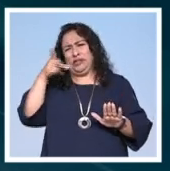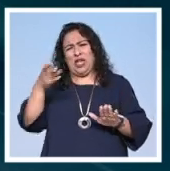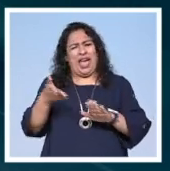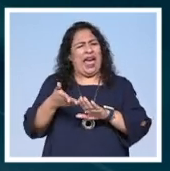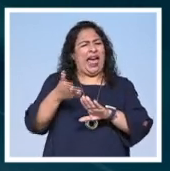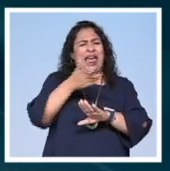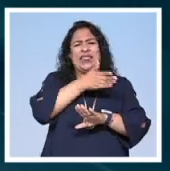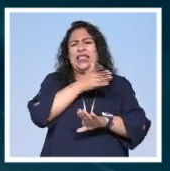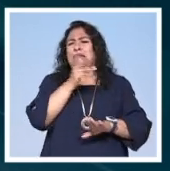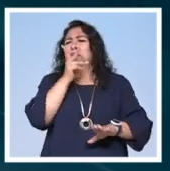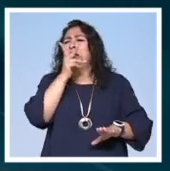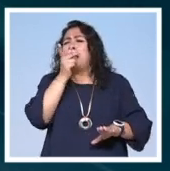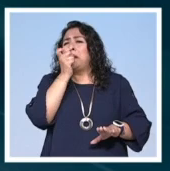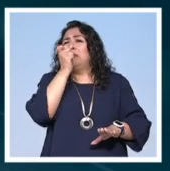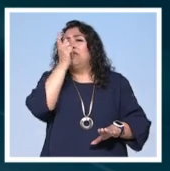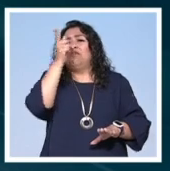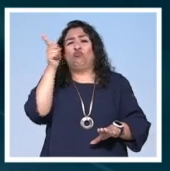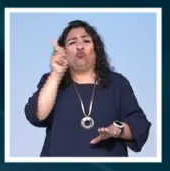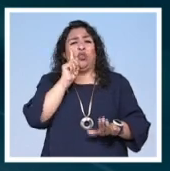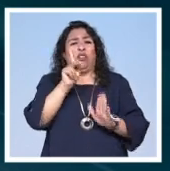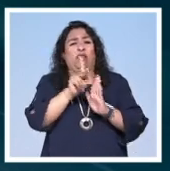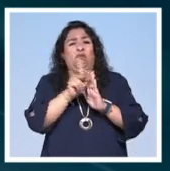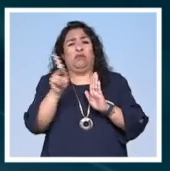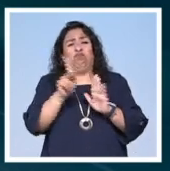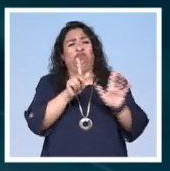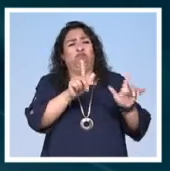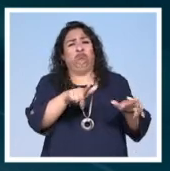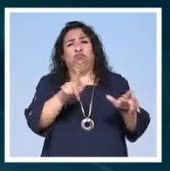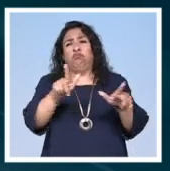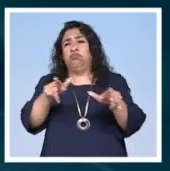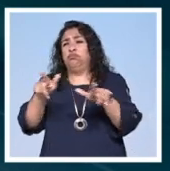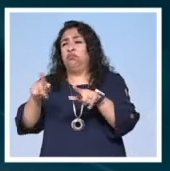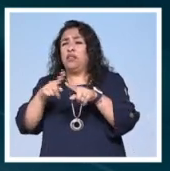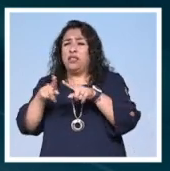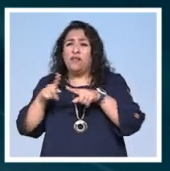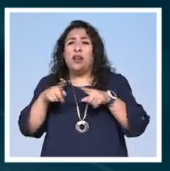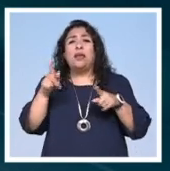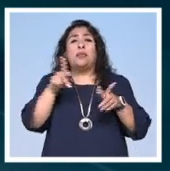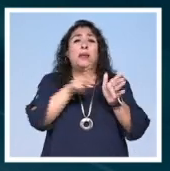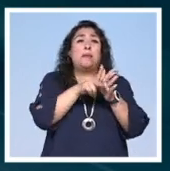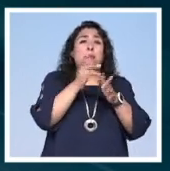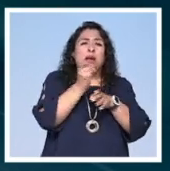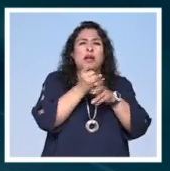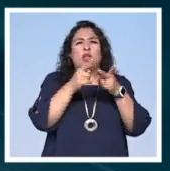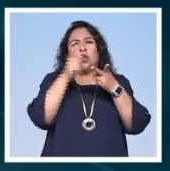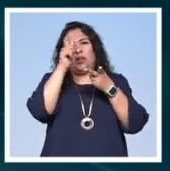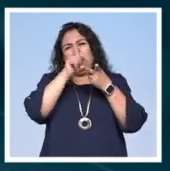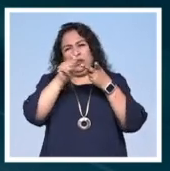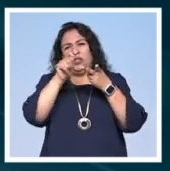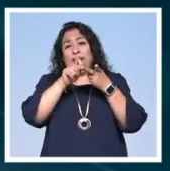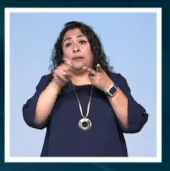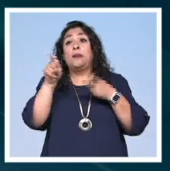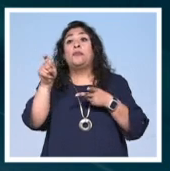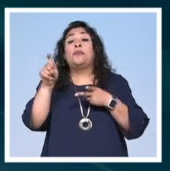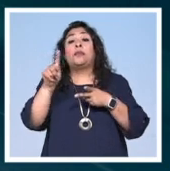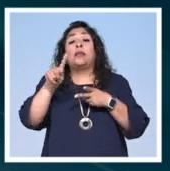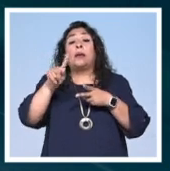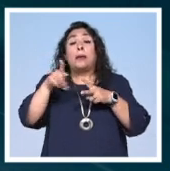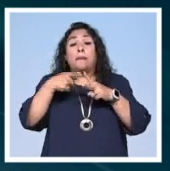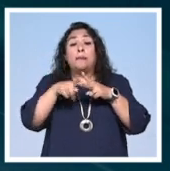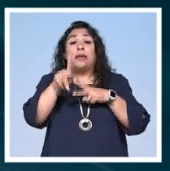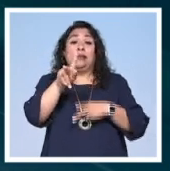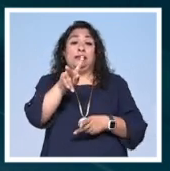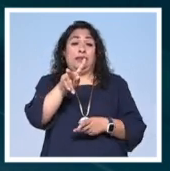inventara la palabra ya era una periodista multiplataforma periodista escritora llegó a la televisión pero